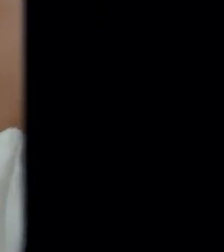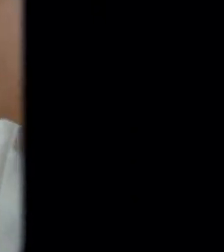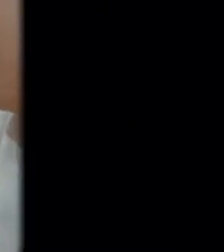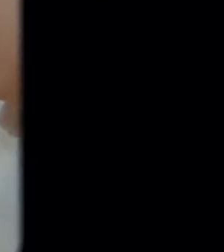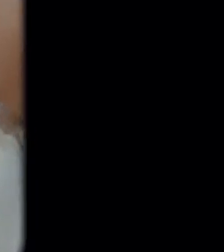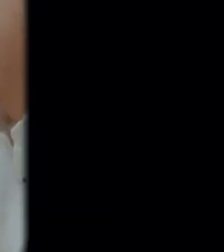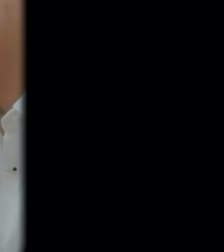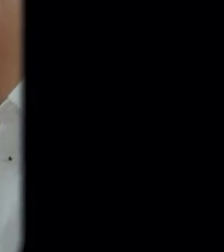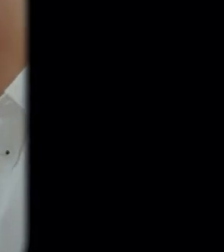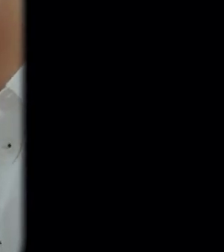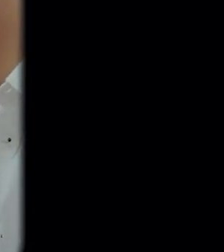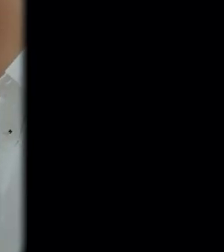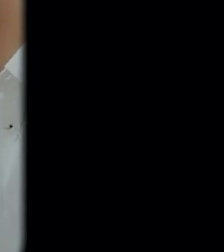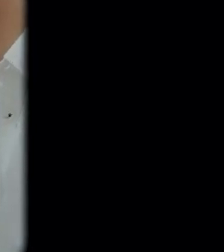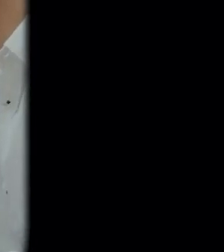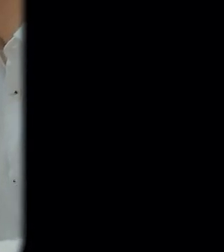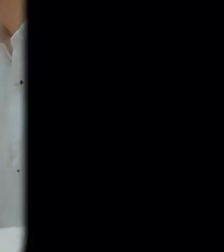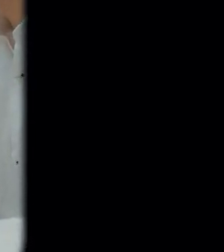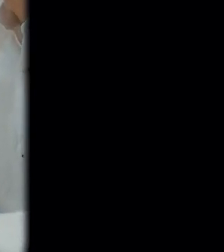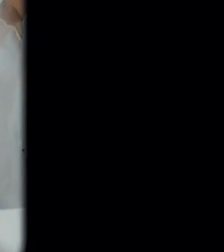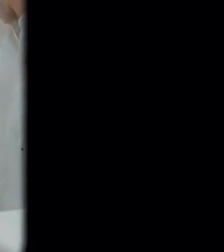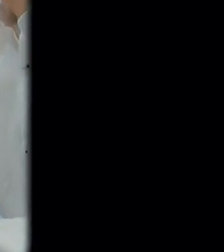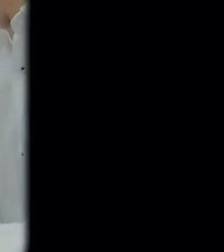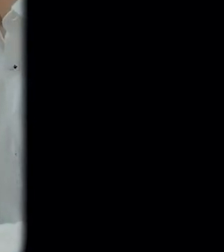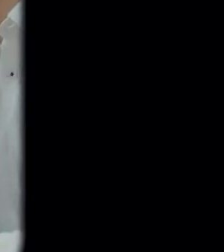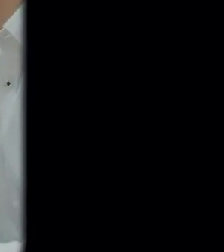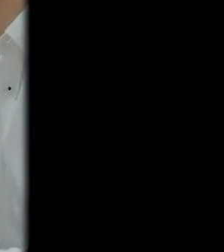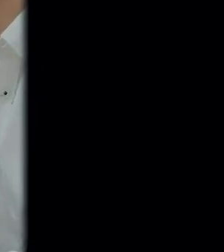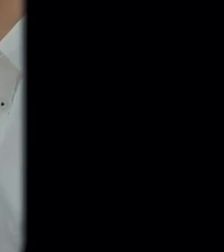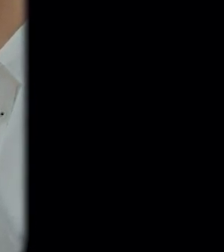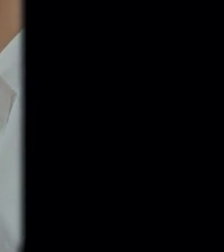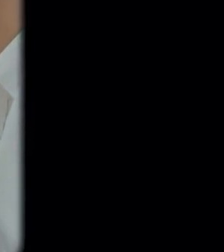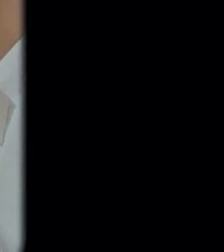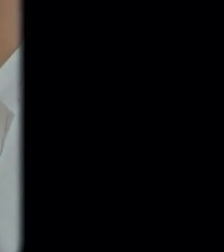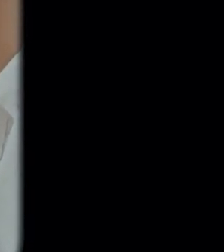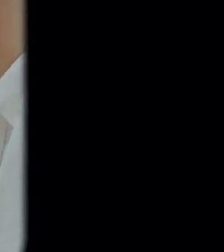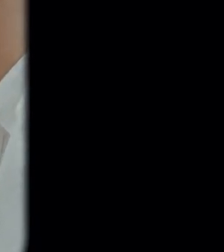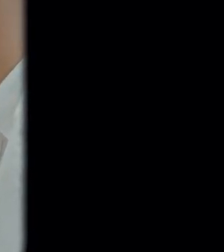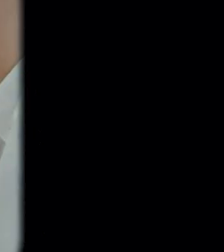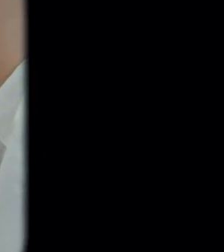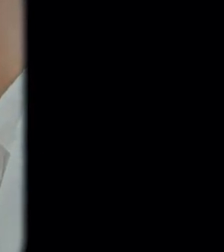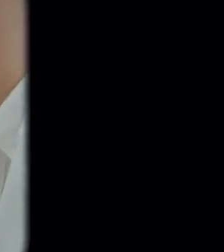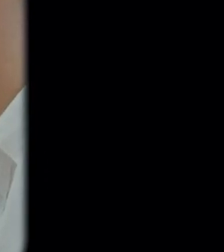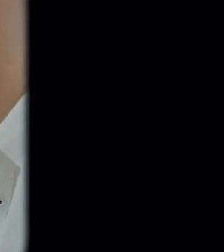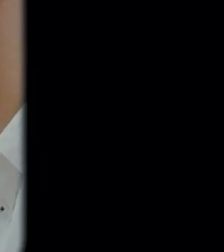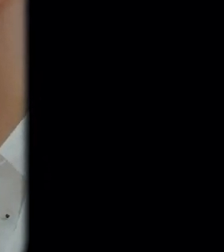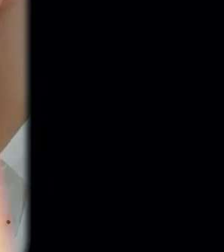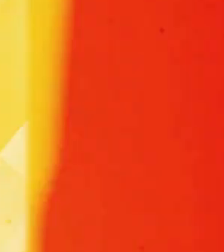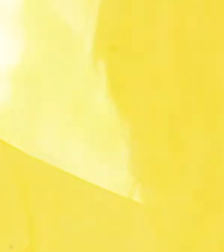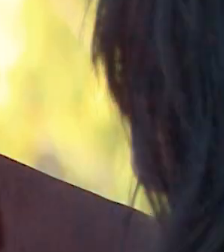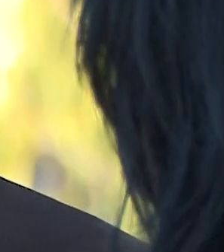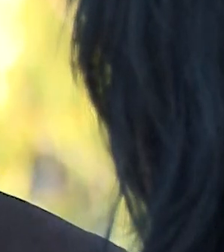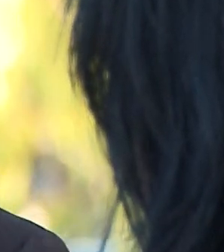situaciones. Esa característica hace que pierdas mucho talento cuando hay un liderazgo único y